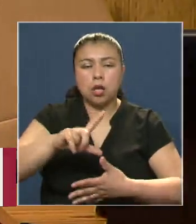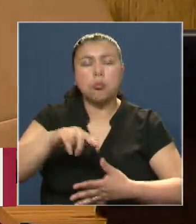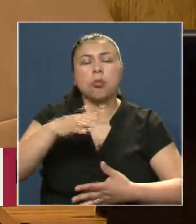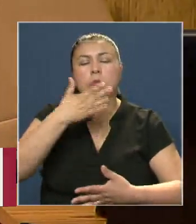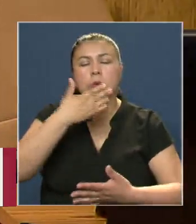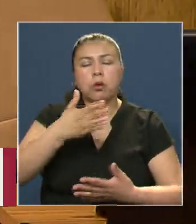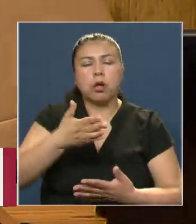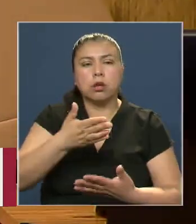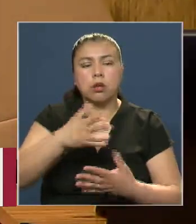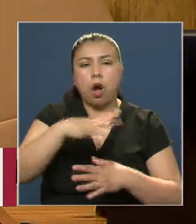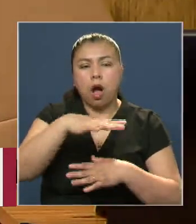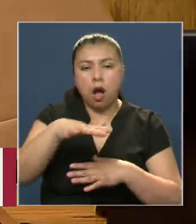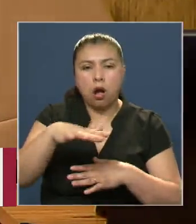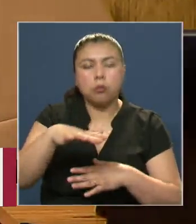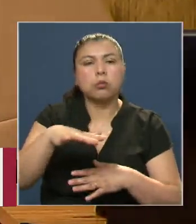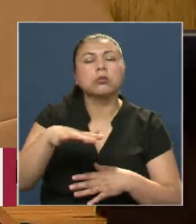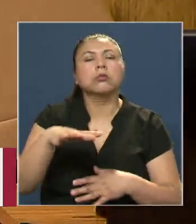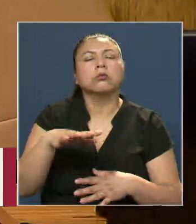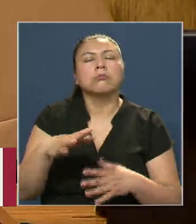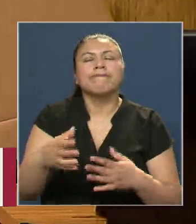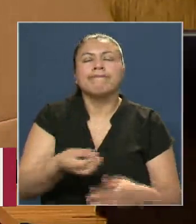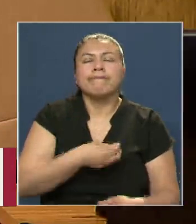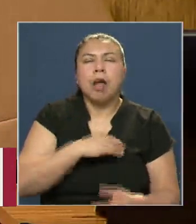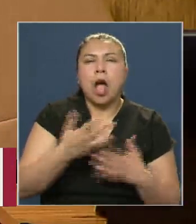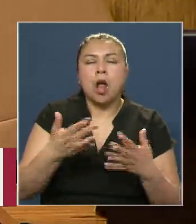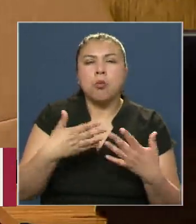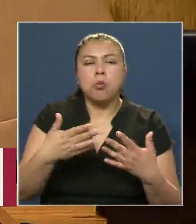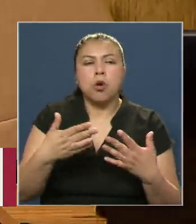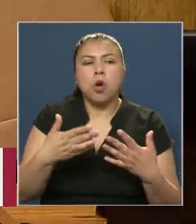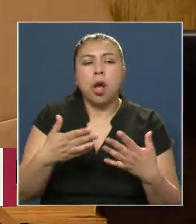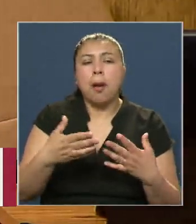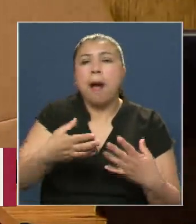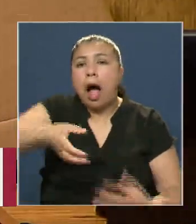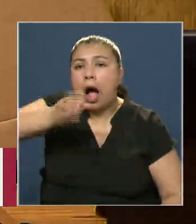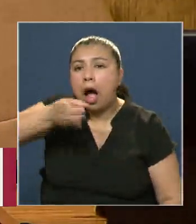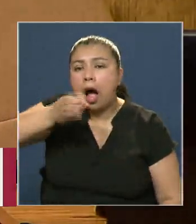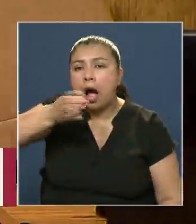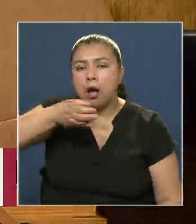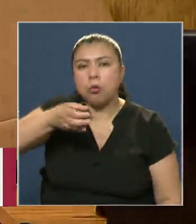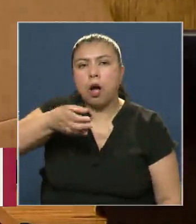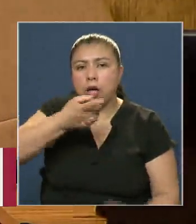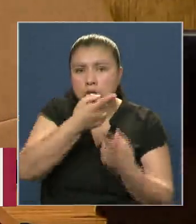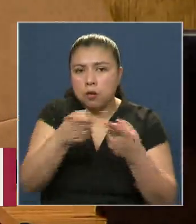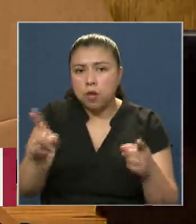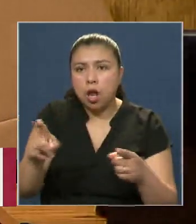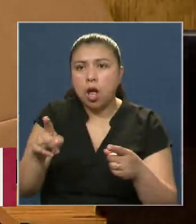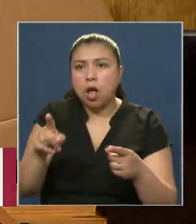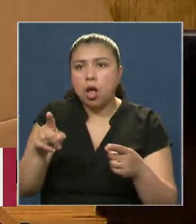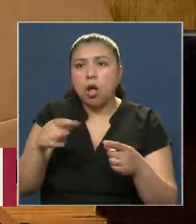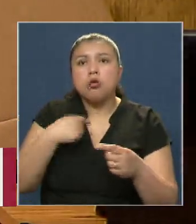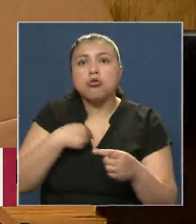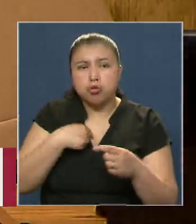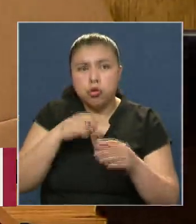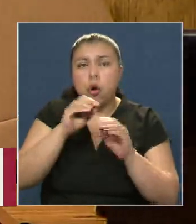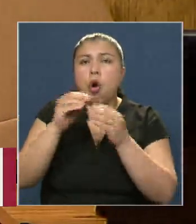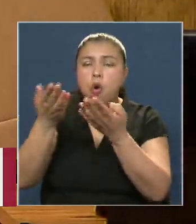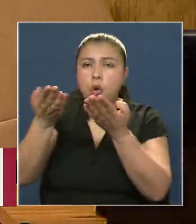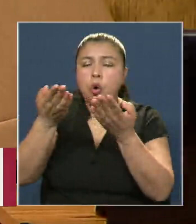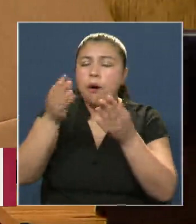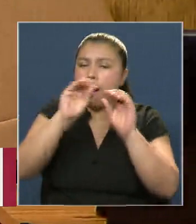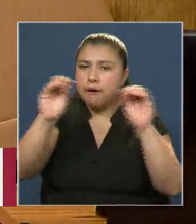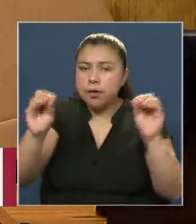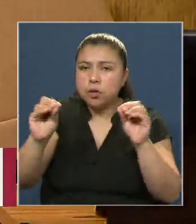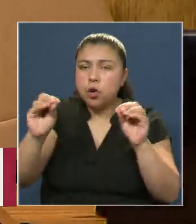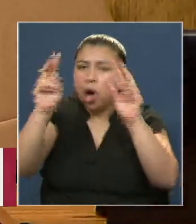Estado, lamentablemente tienen con suerte agua bebestible, que es una diferencia. Yo los invito a estudiar el caso de